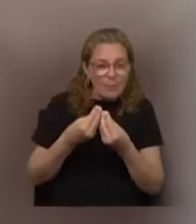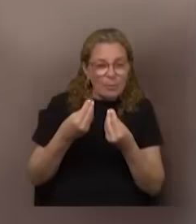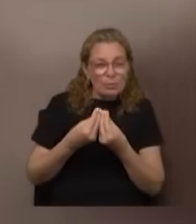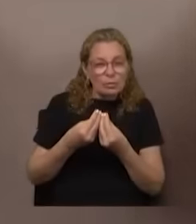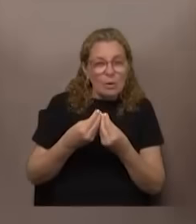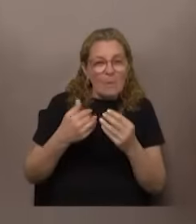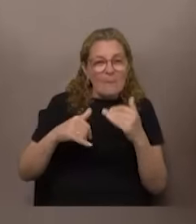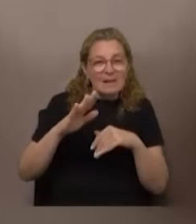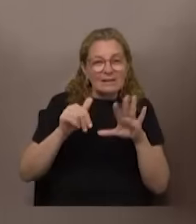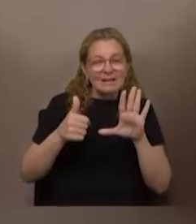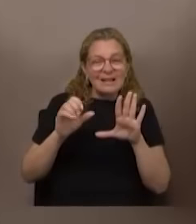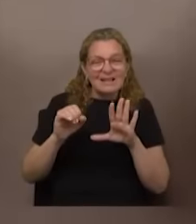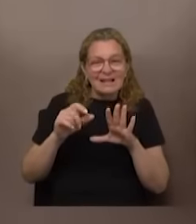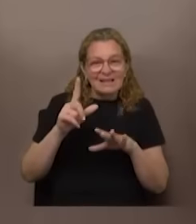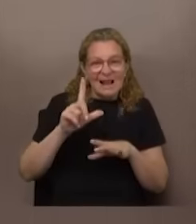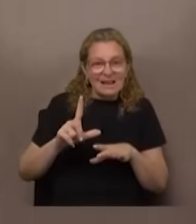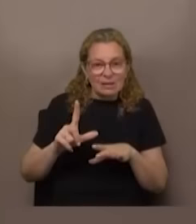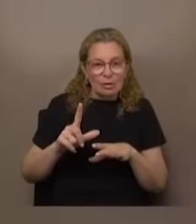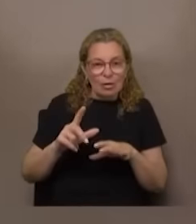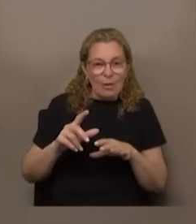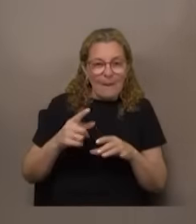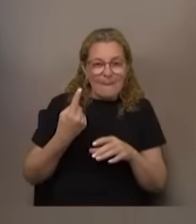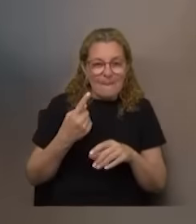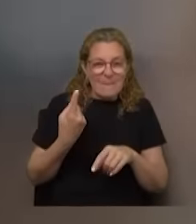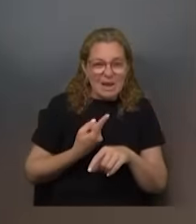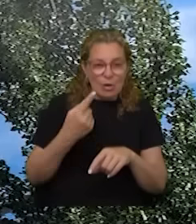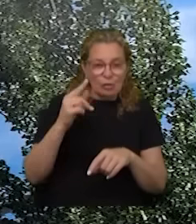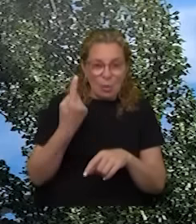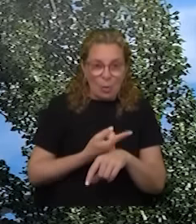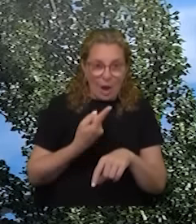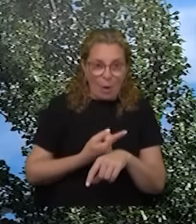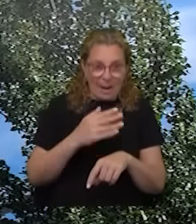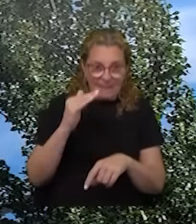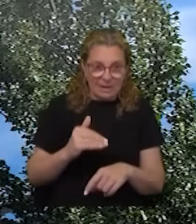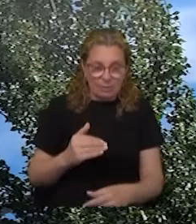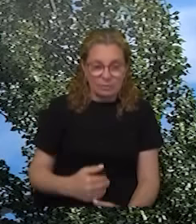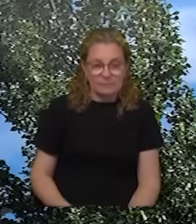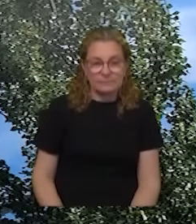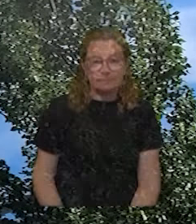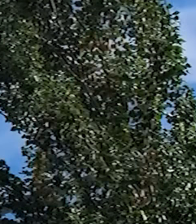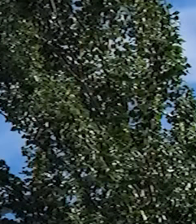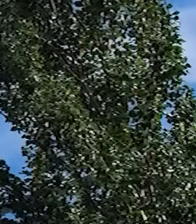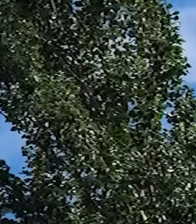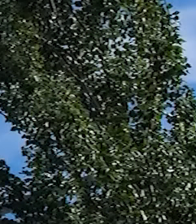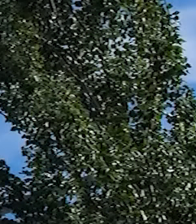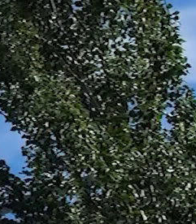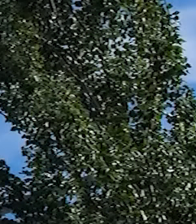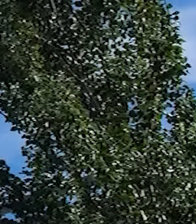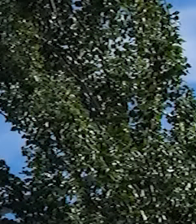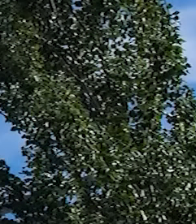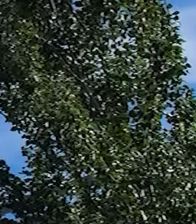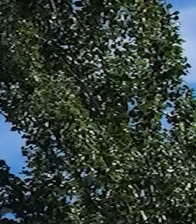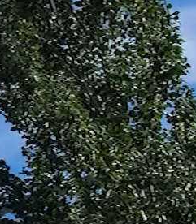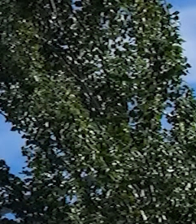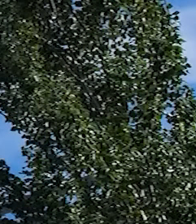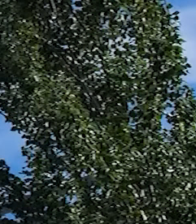arrojar más de 60 L por metro cuad en menos de una hora presentó mercado agrícola de Montevideo en